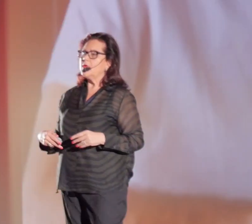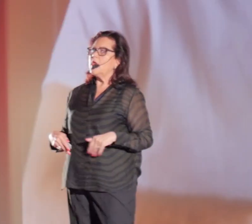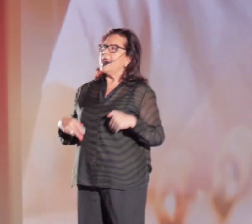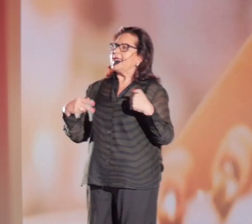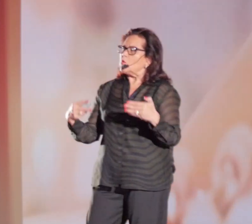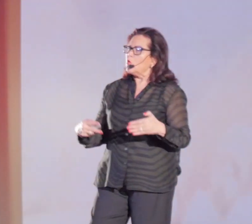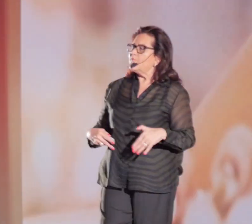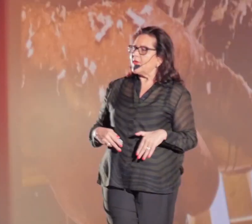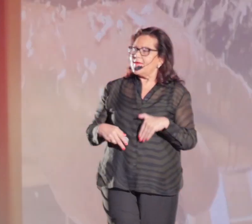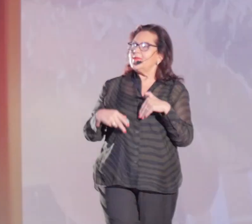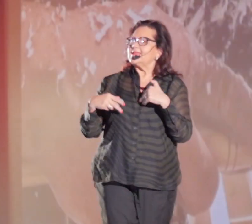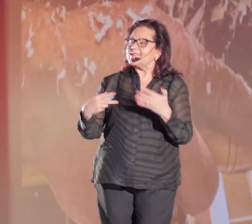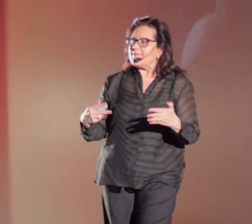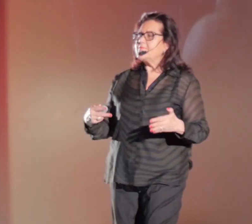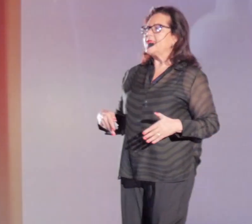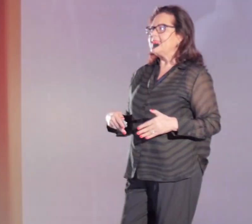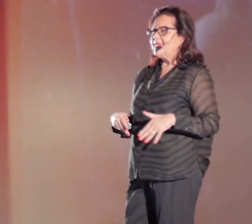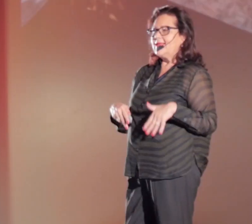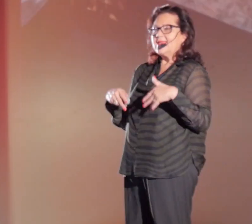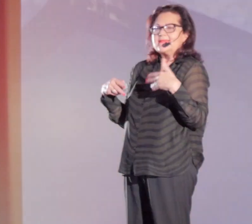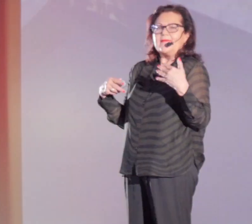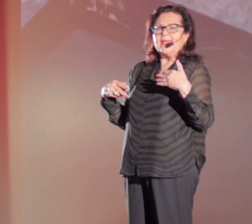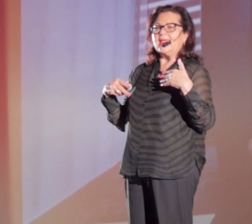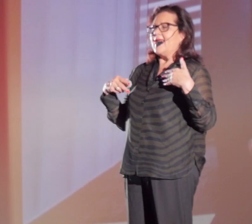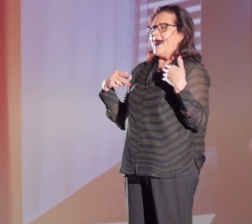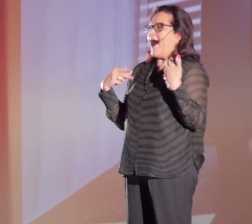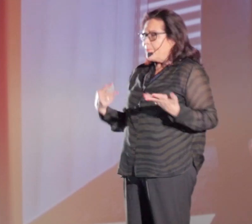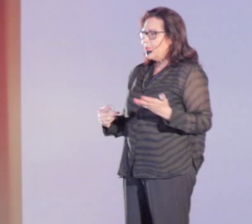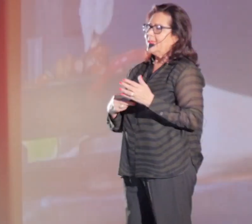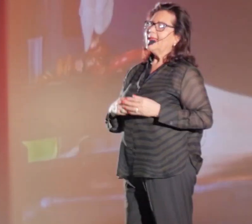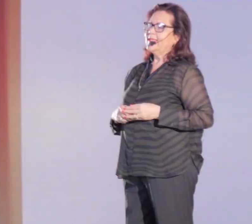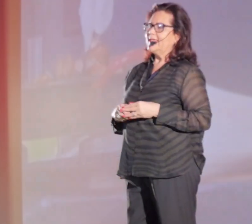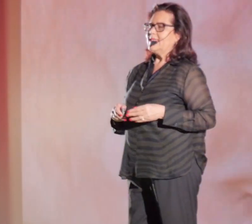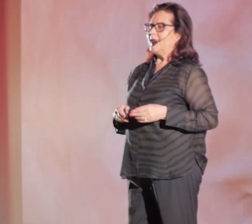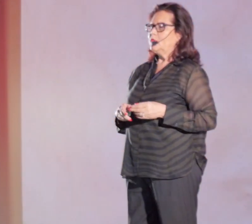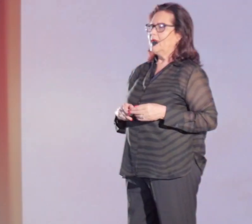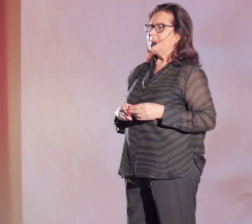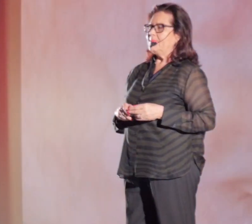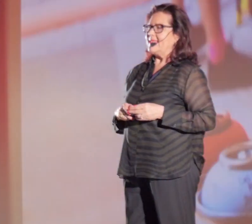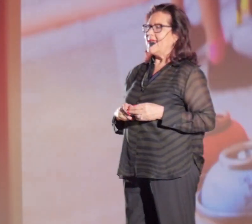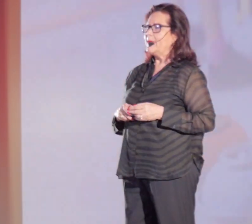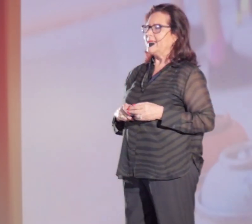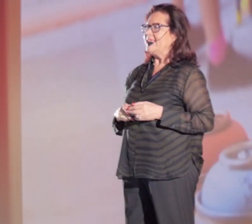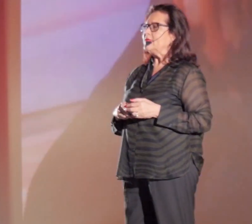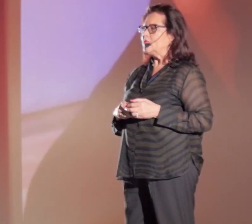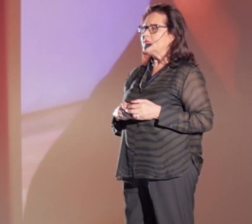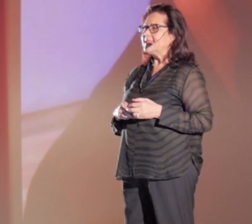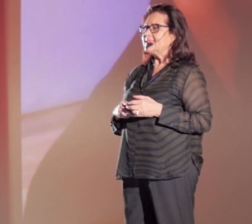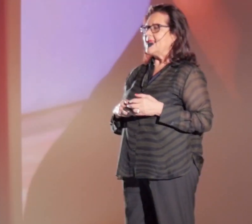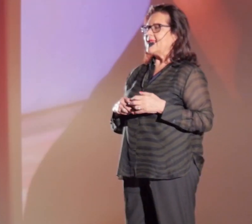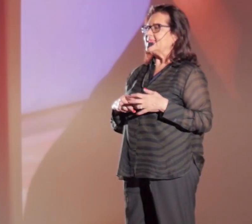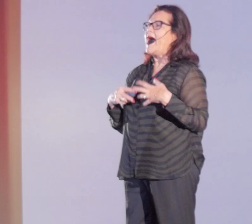para el cambio que son confiables que saben rendir que saben aportar al crecimiento de la empresa pero ahí